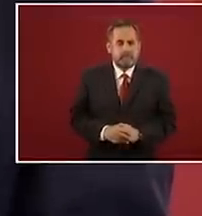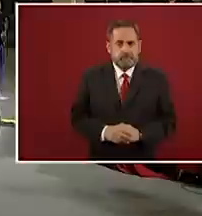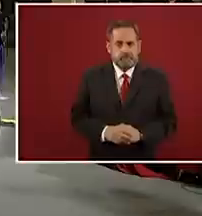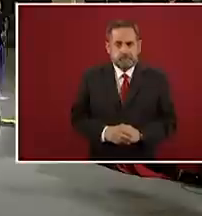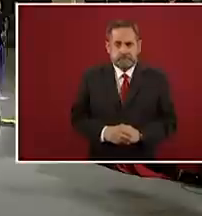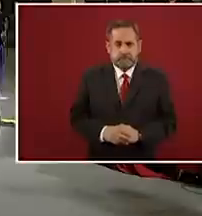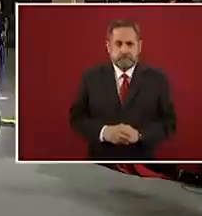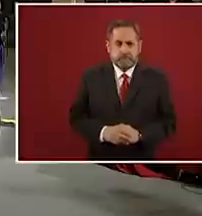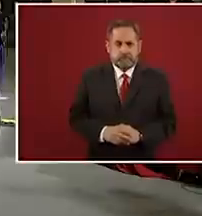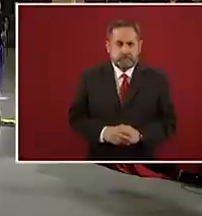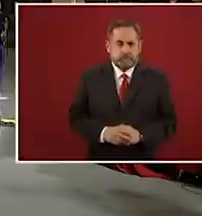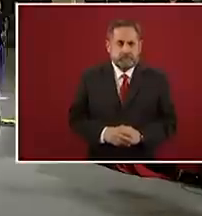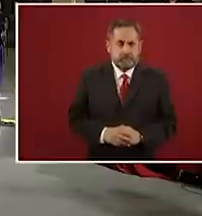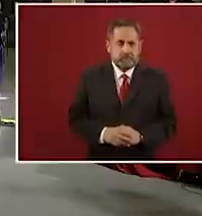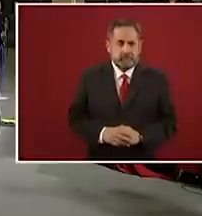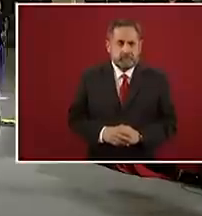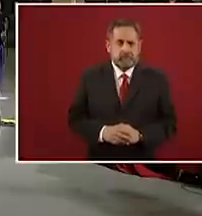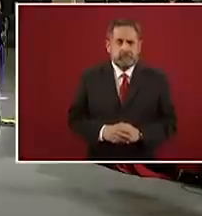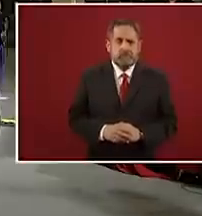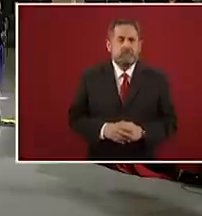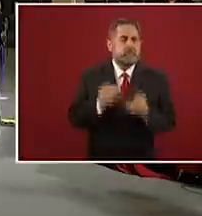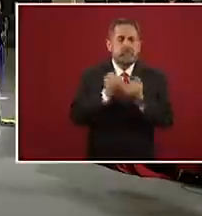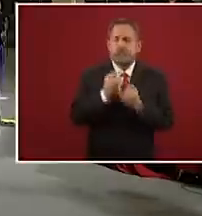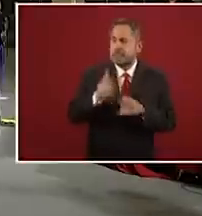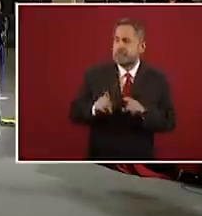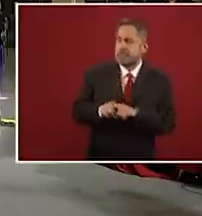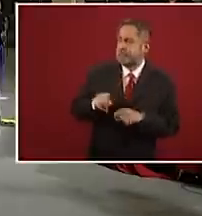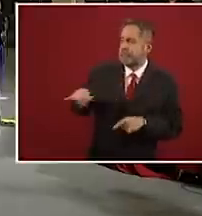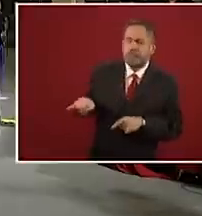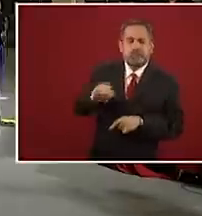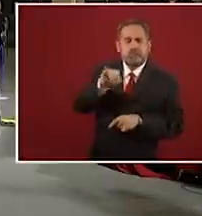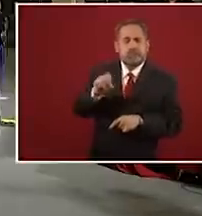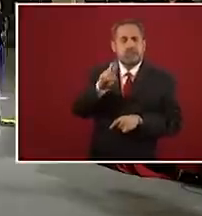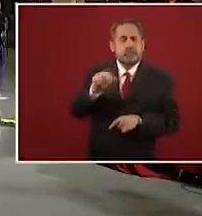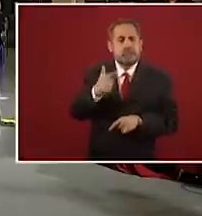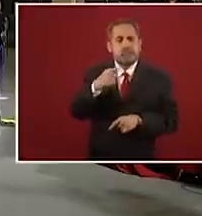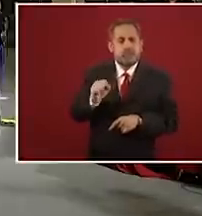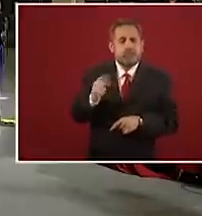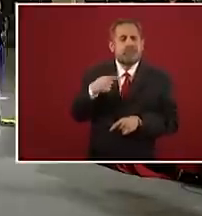No se quiso pagar el total. No se quiso pagar los 30. Como Jorge lo explicó,